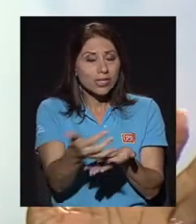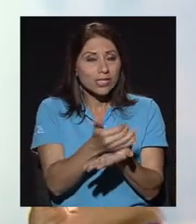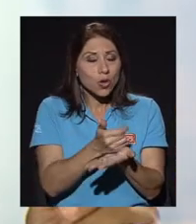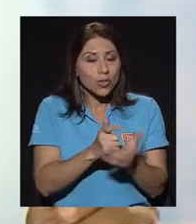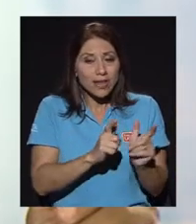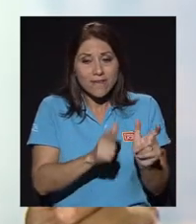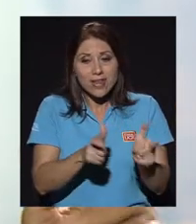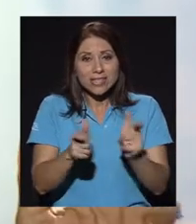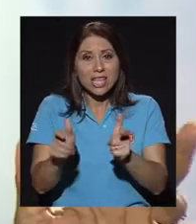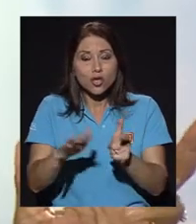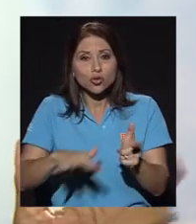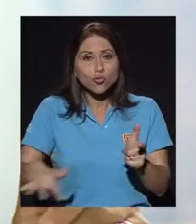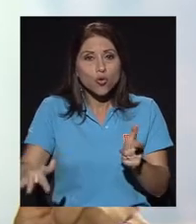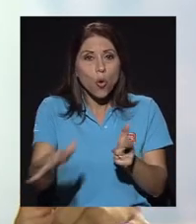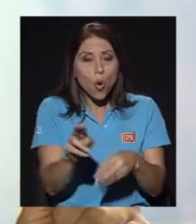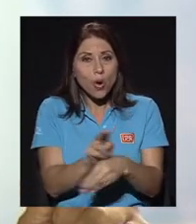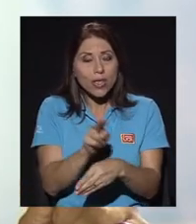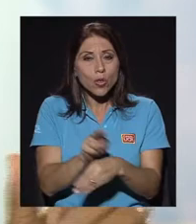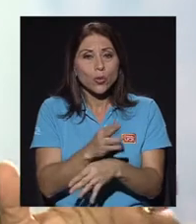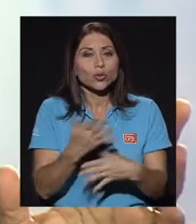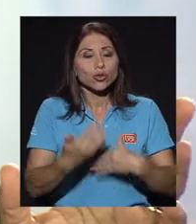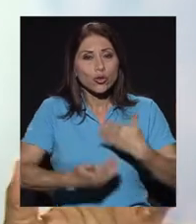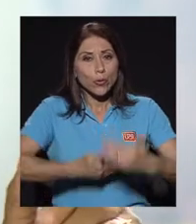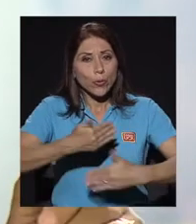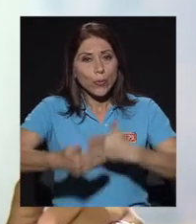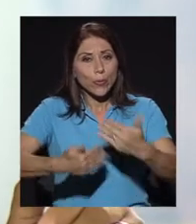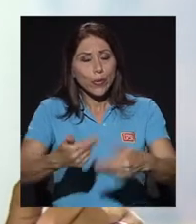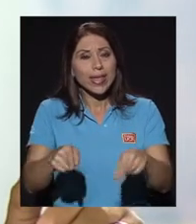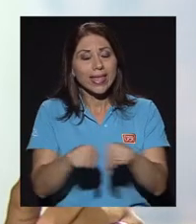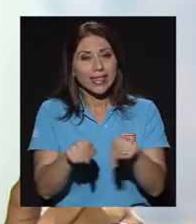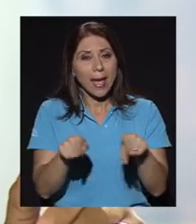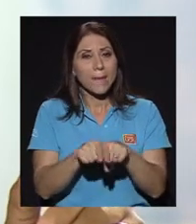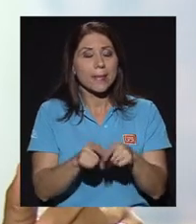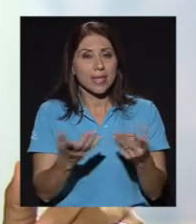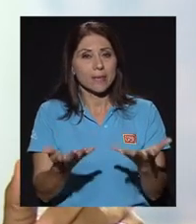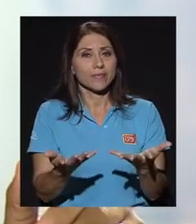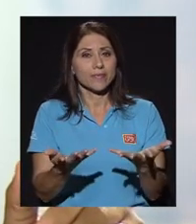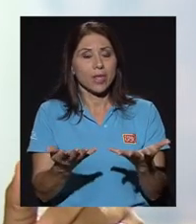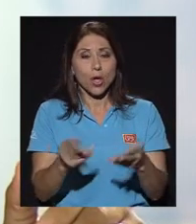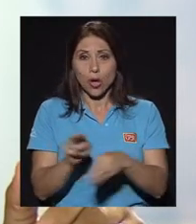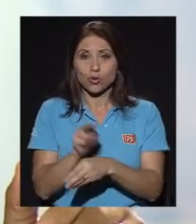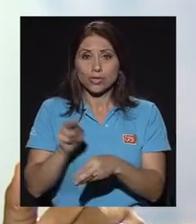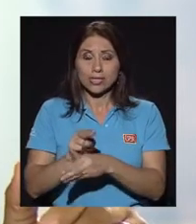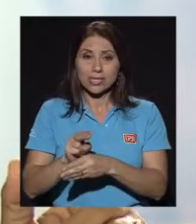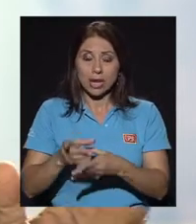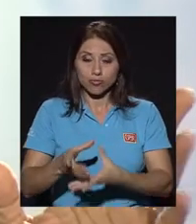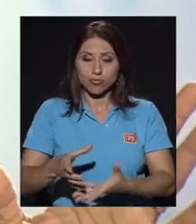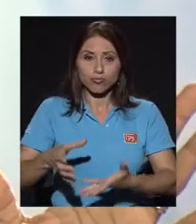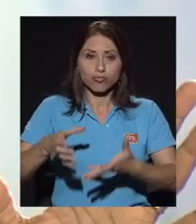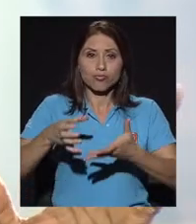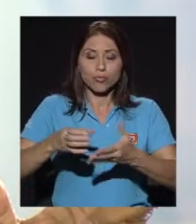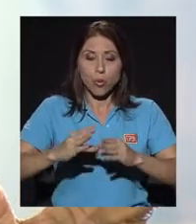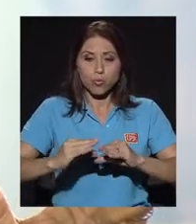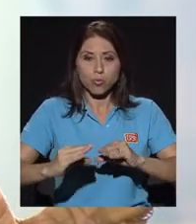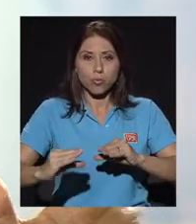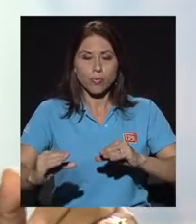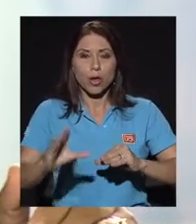de residuos sólidos y poner también a el compostaje. Entonces